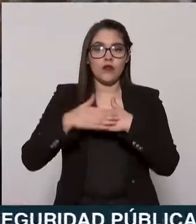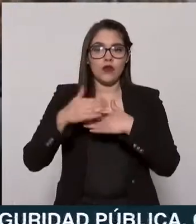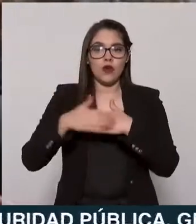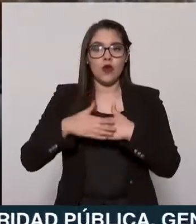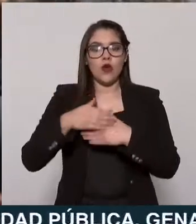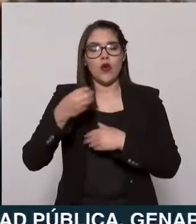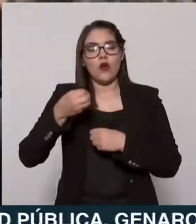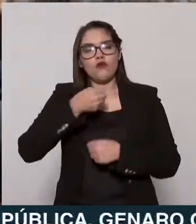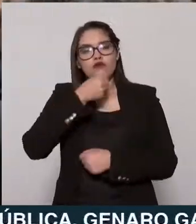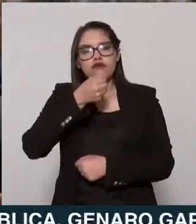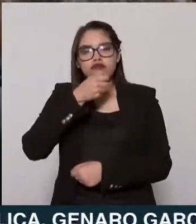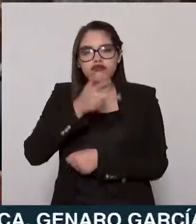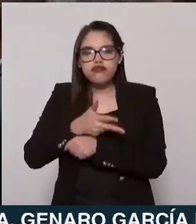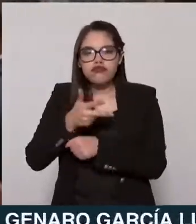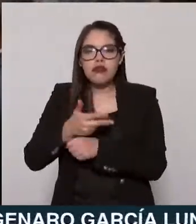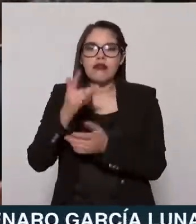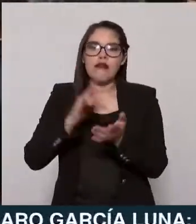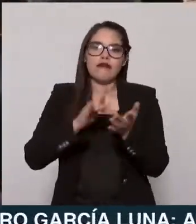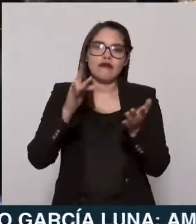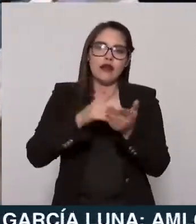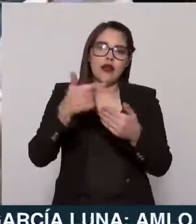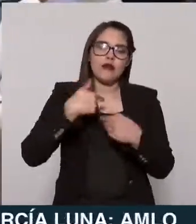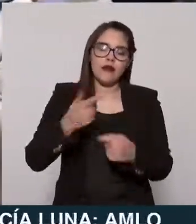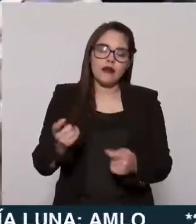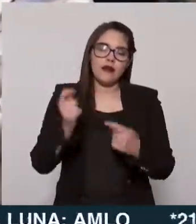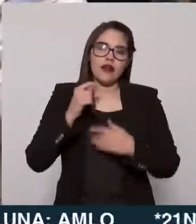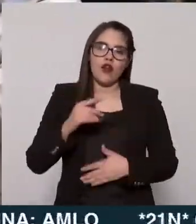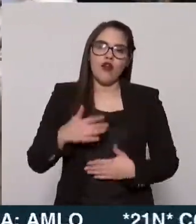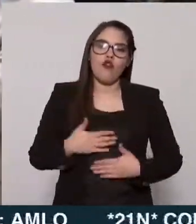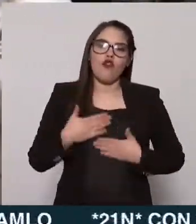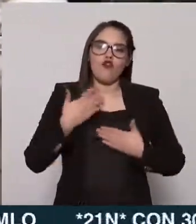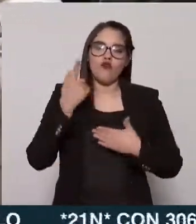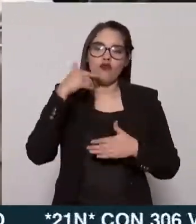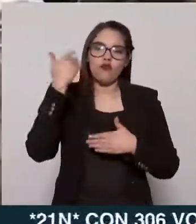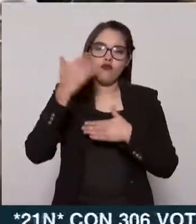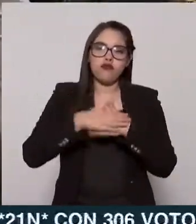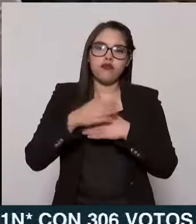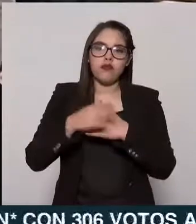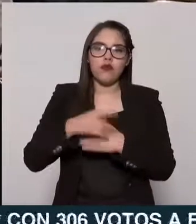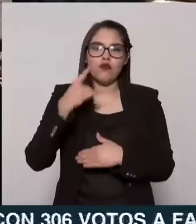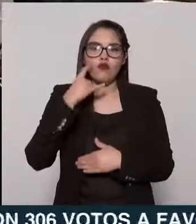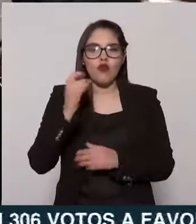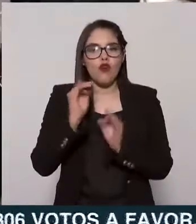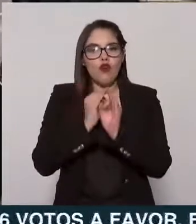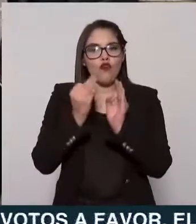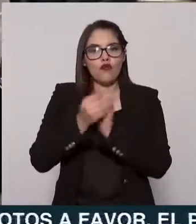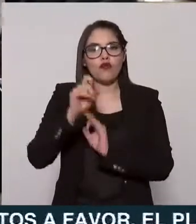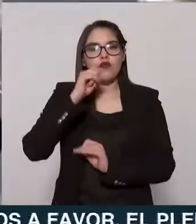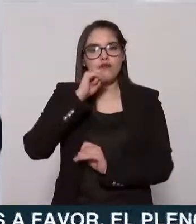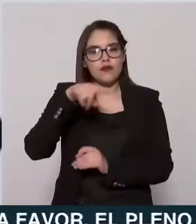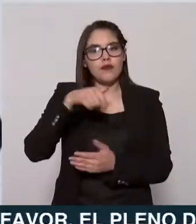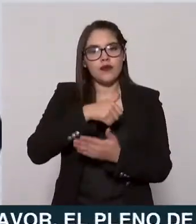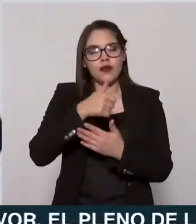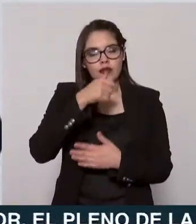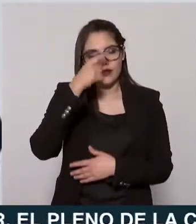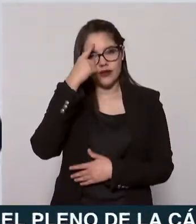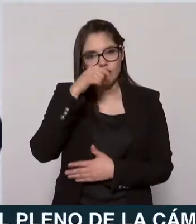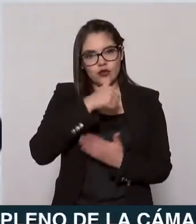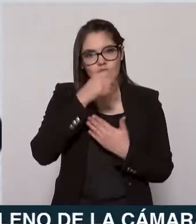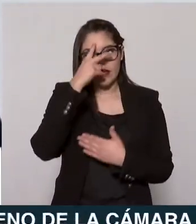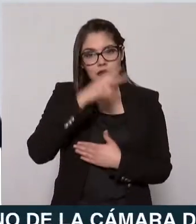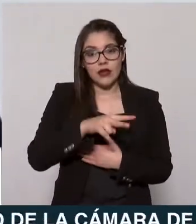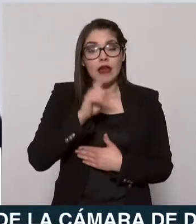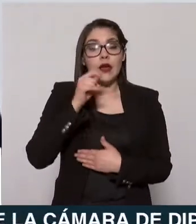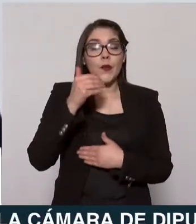conferencia de prensa agradeció la confianza depositada en ella para llevar el reto del nuevo modelo de justicia en la capital mexicana. El proceso